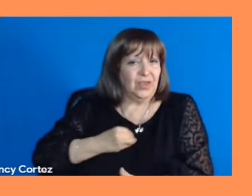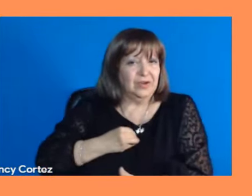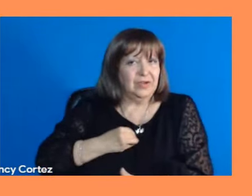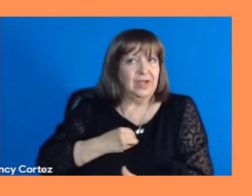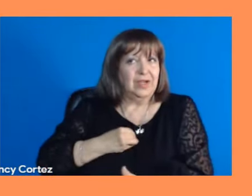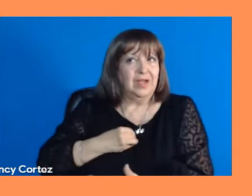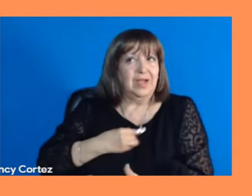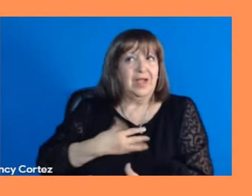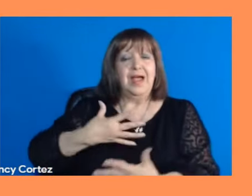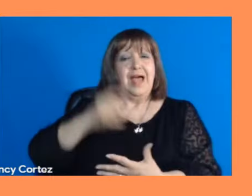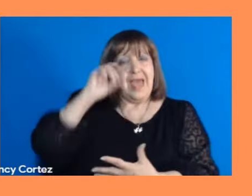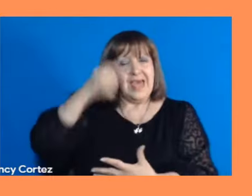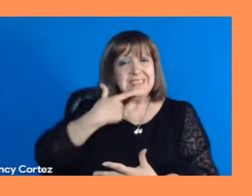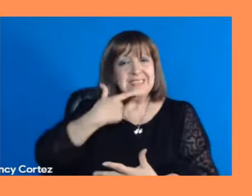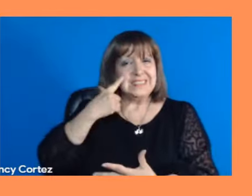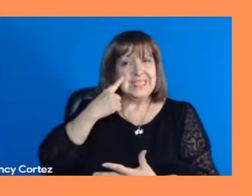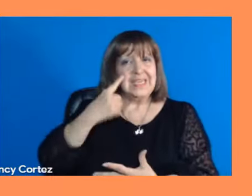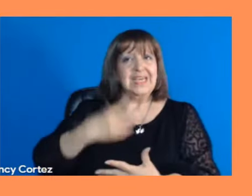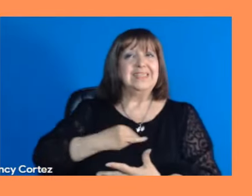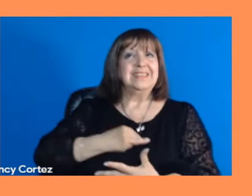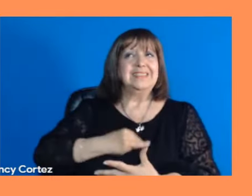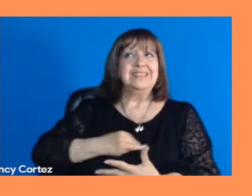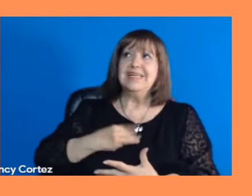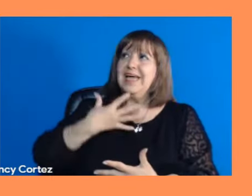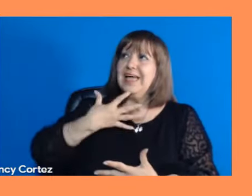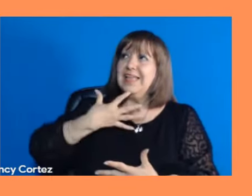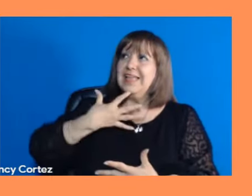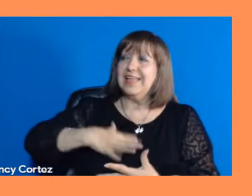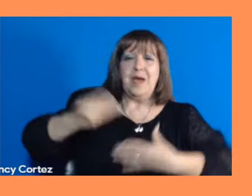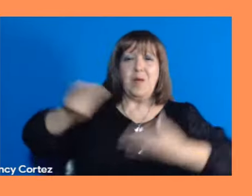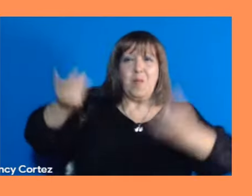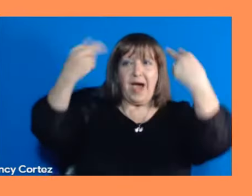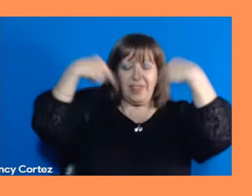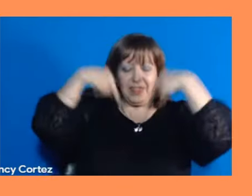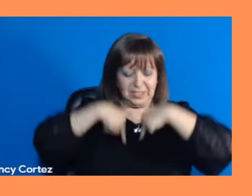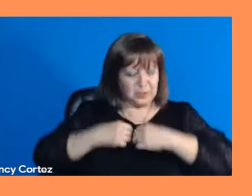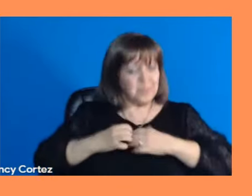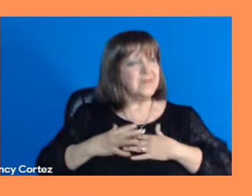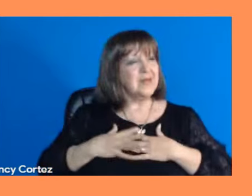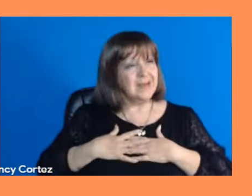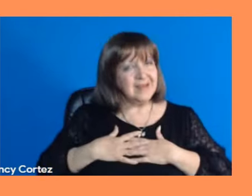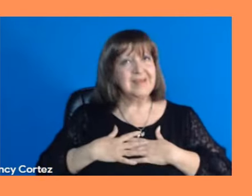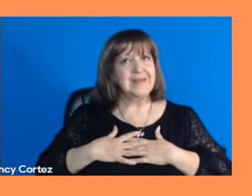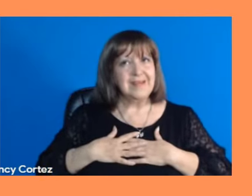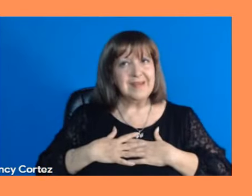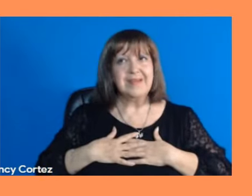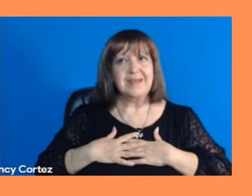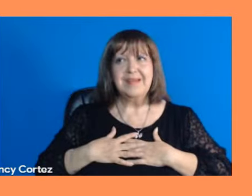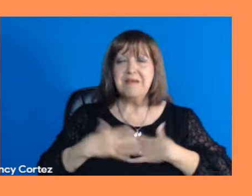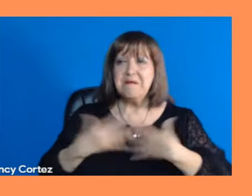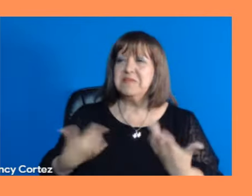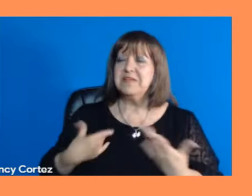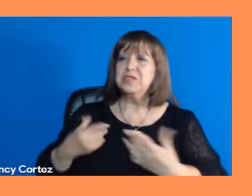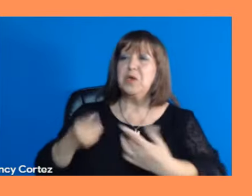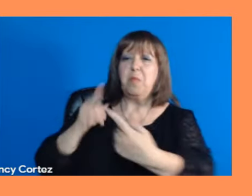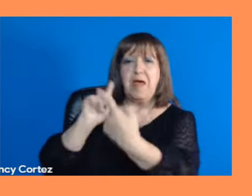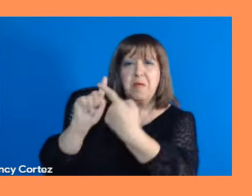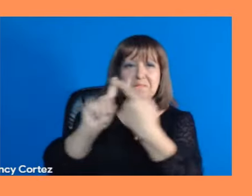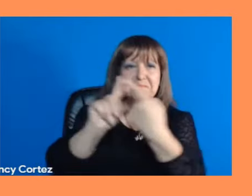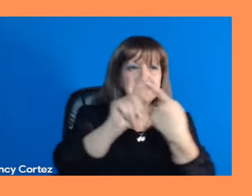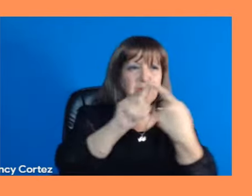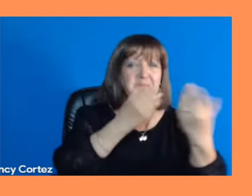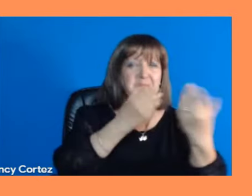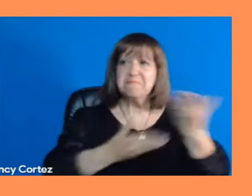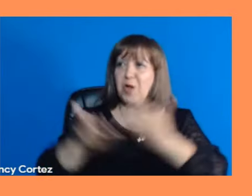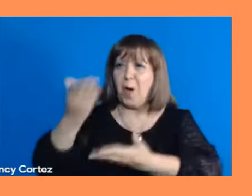sentimos, pudiendo así relacionarnos con las demás personas desde lugares comprensivos y empáticos. De este modo, podemos